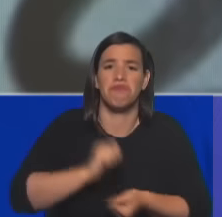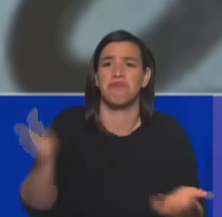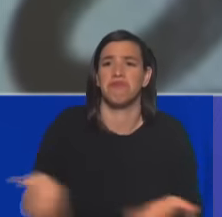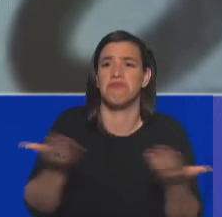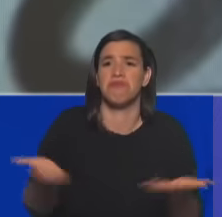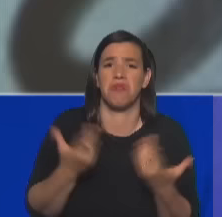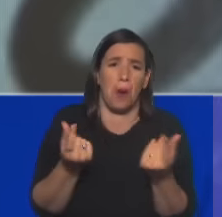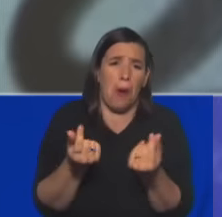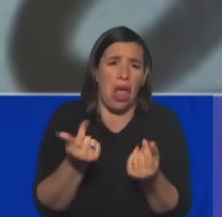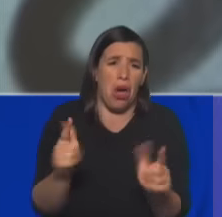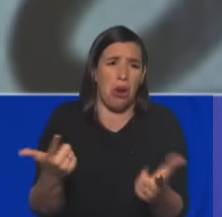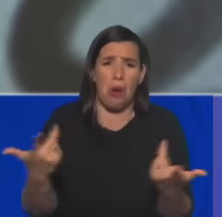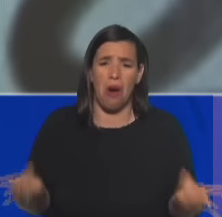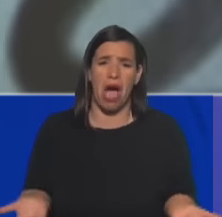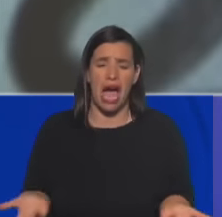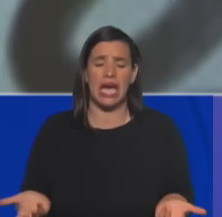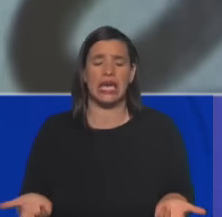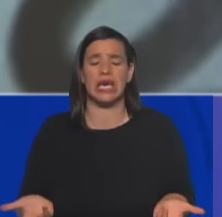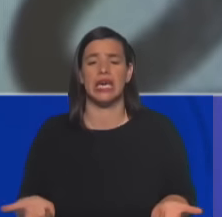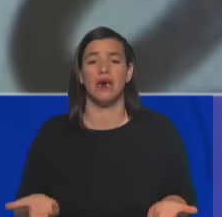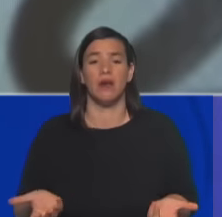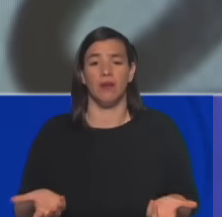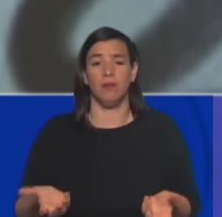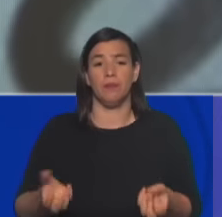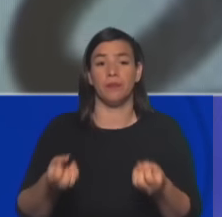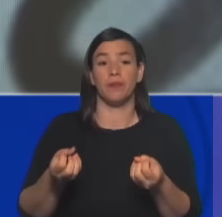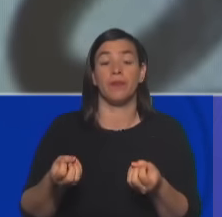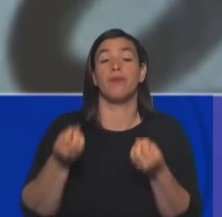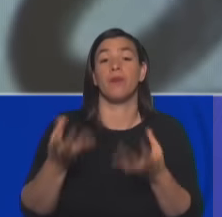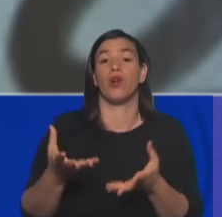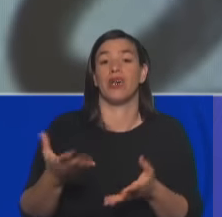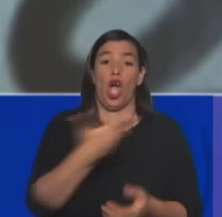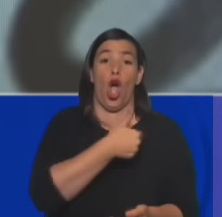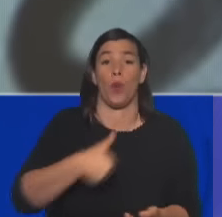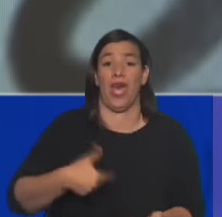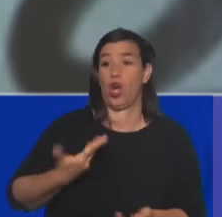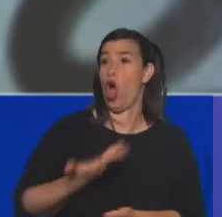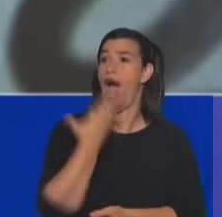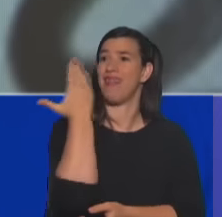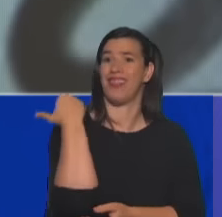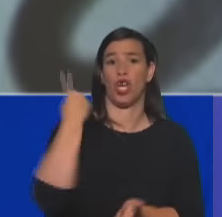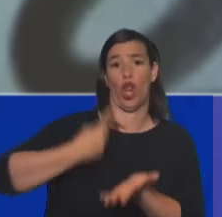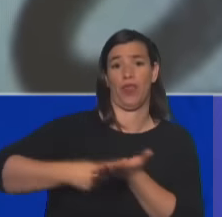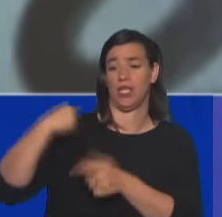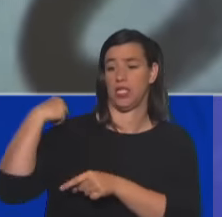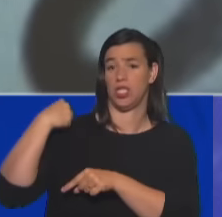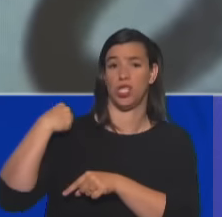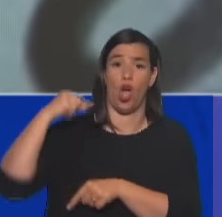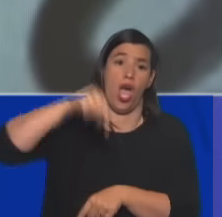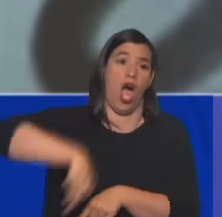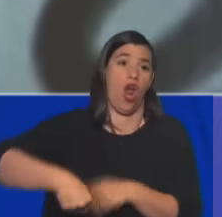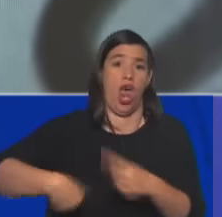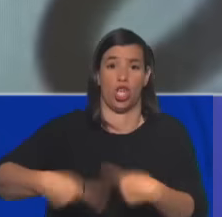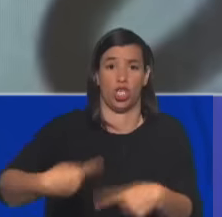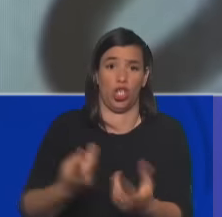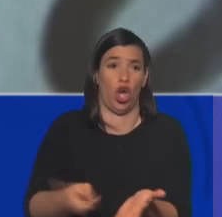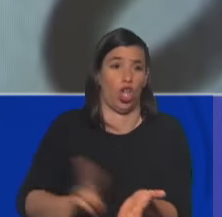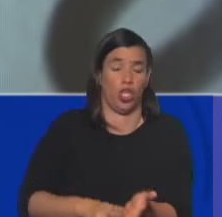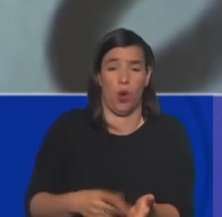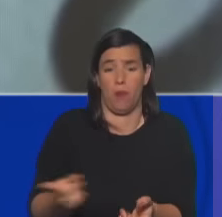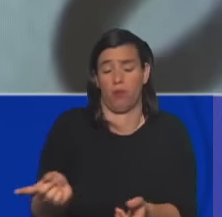y que es un sinsentido que se heredó del gobierno anterior. Recordemos que el gobierno anterior no quería